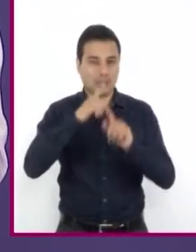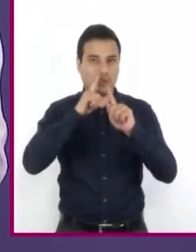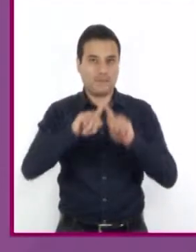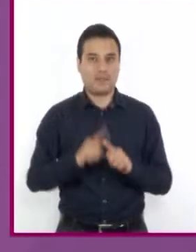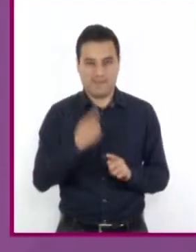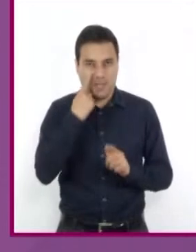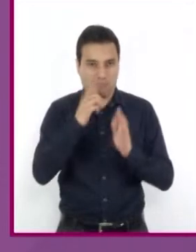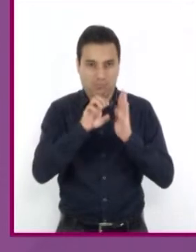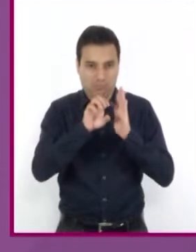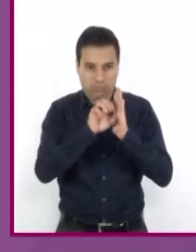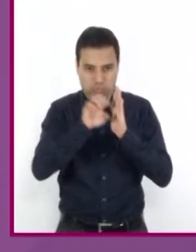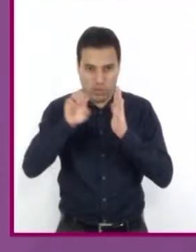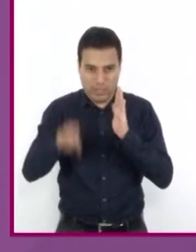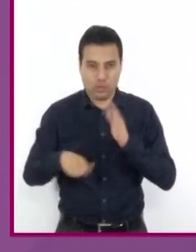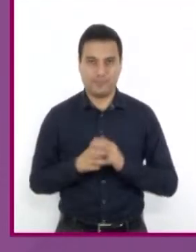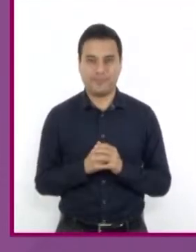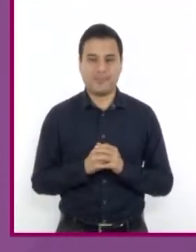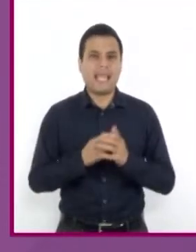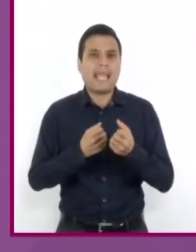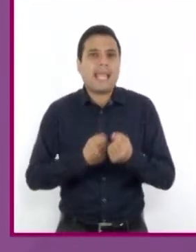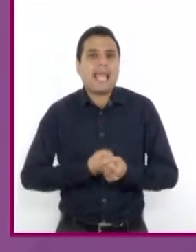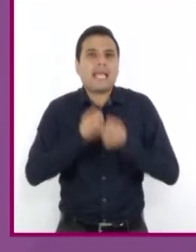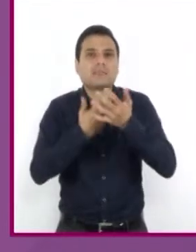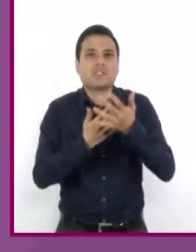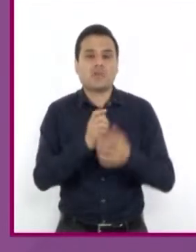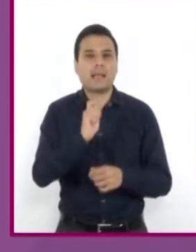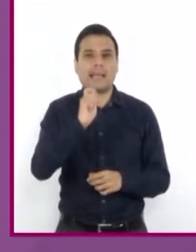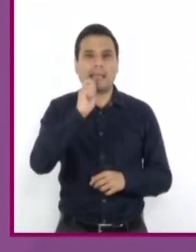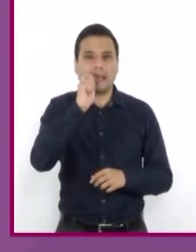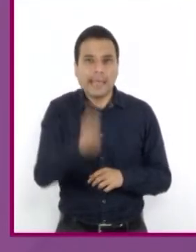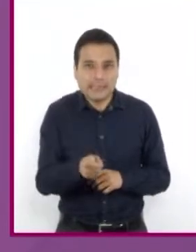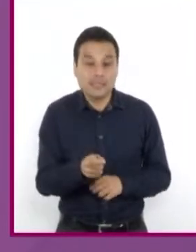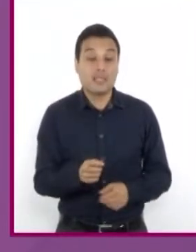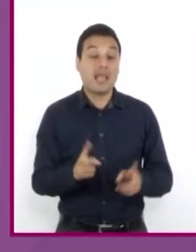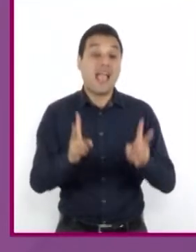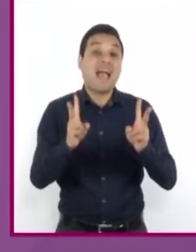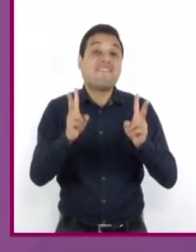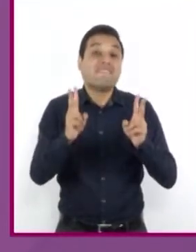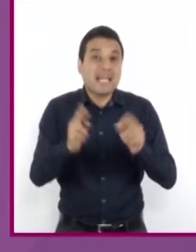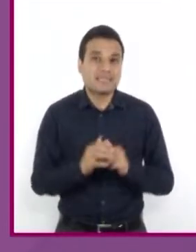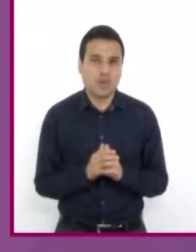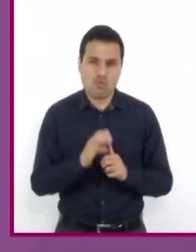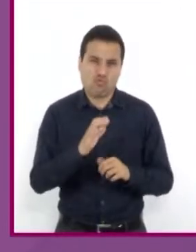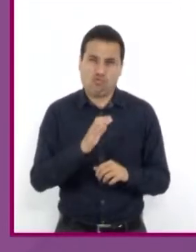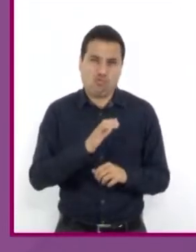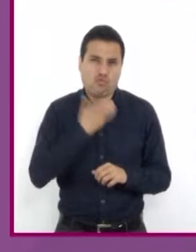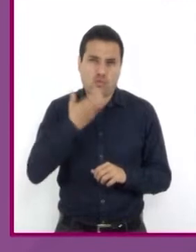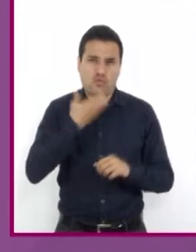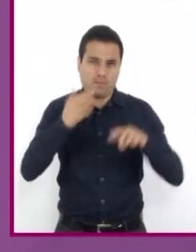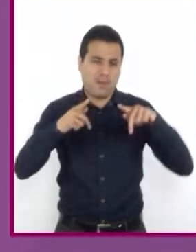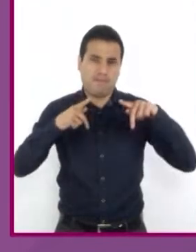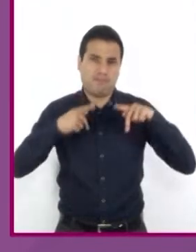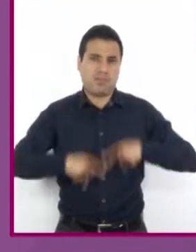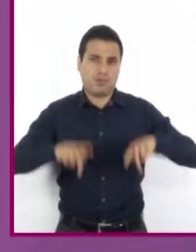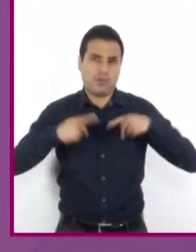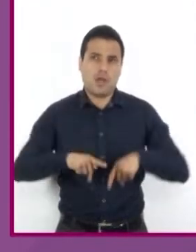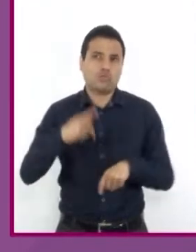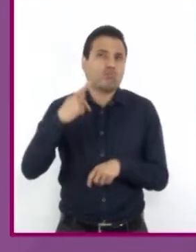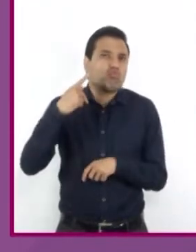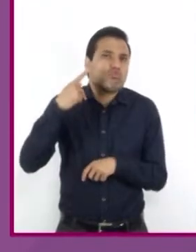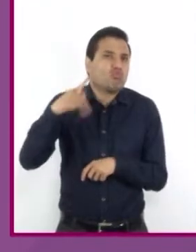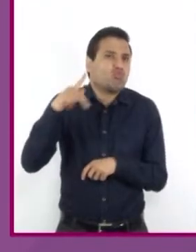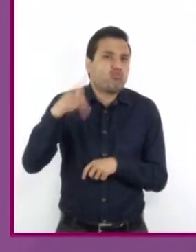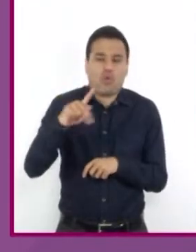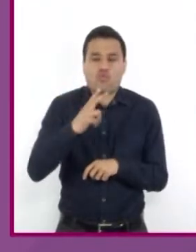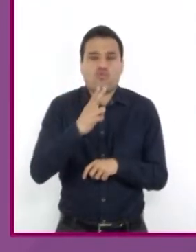que expresión puede referirse a las frases hechas o las fórmulas del lenguaje que se utilizan en ciertas